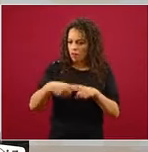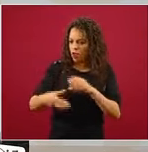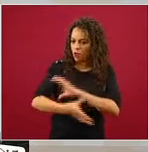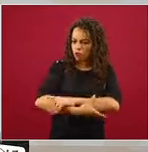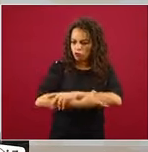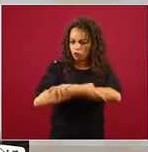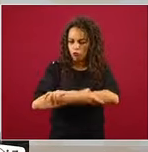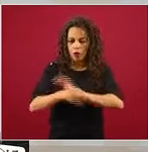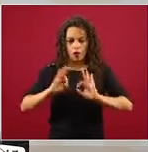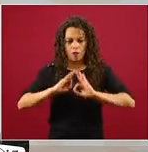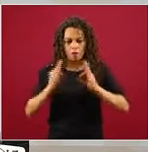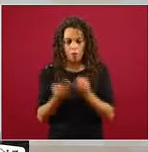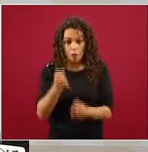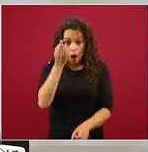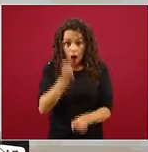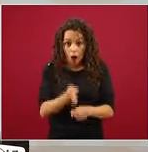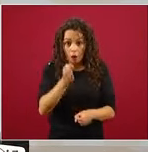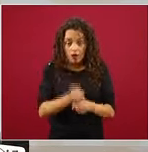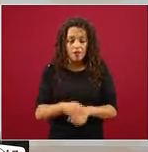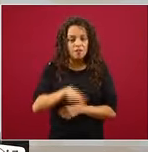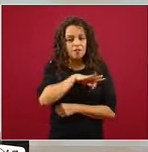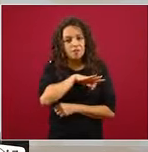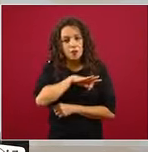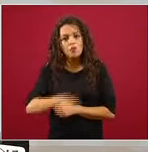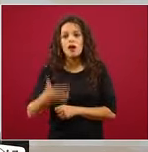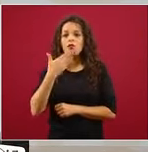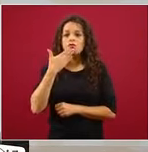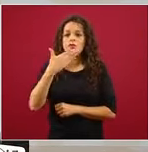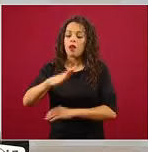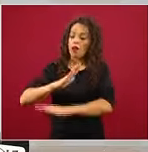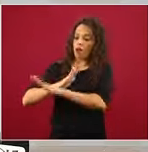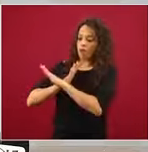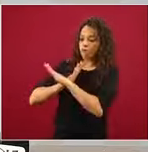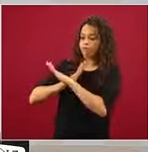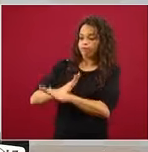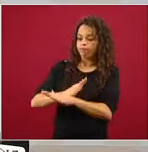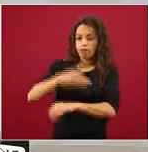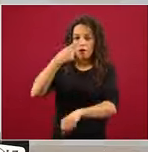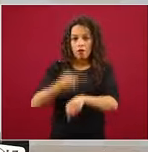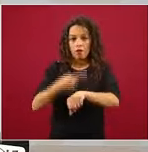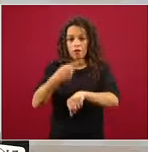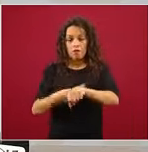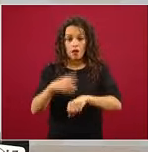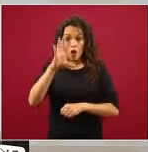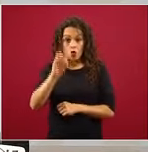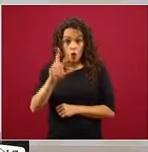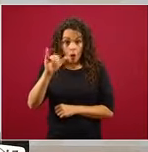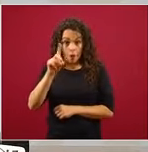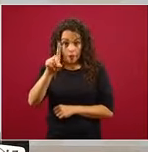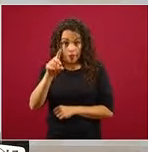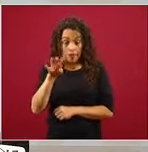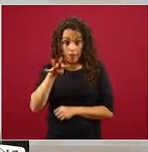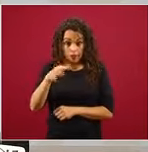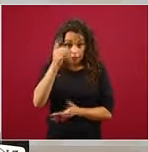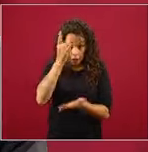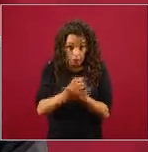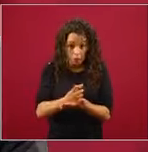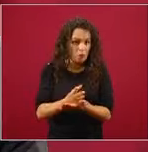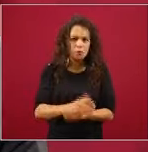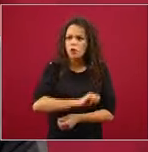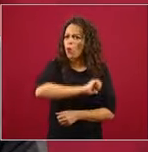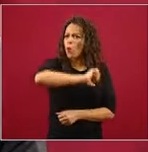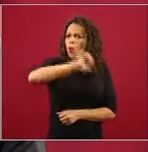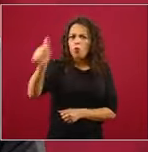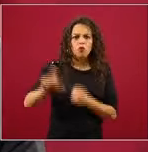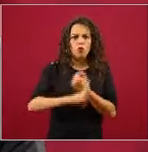hoy le permiten enfrentar con mayor capacidad no solamente COVID-19, sino otros problemas de salud pública. Desde hace